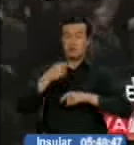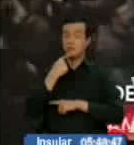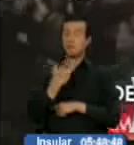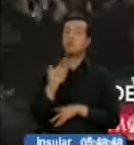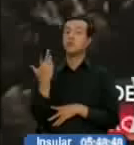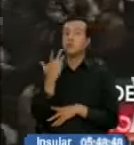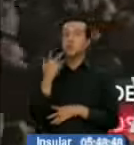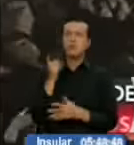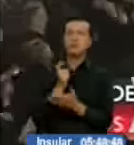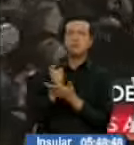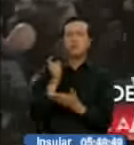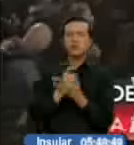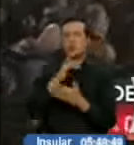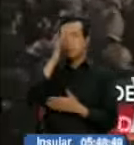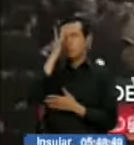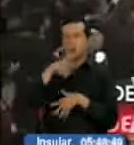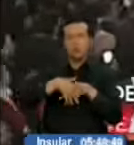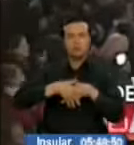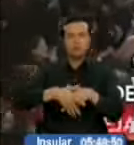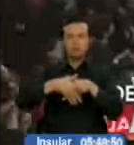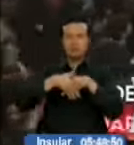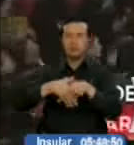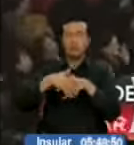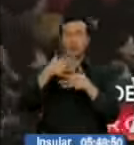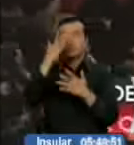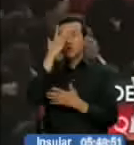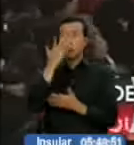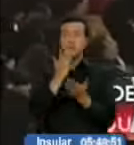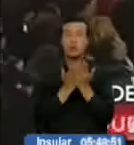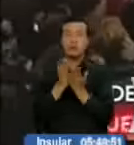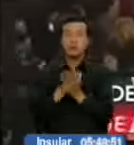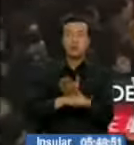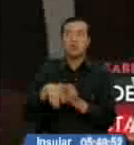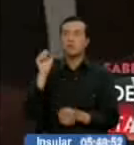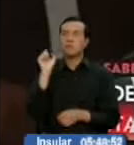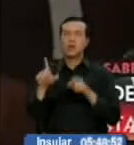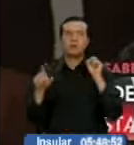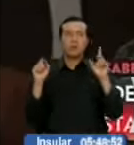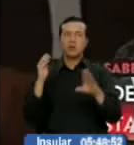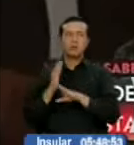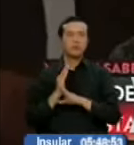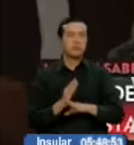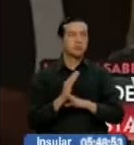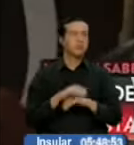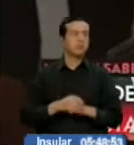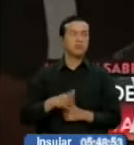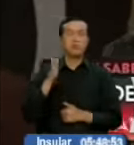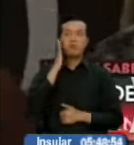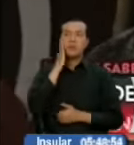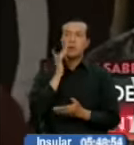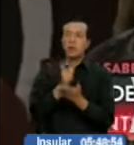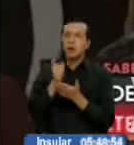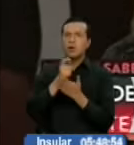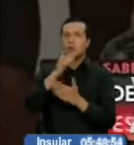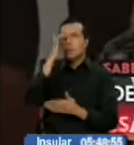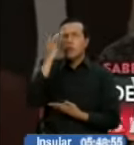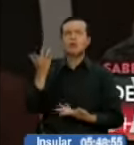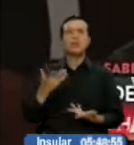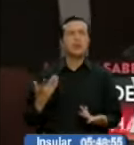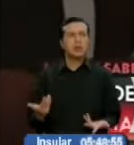que esta persecución obedece a las protestas generadas por el incremento de los servicios básicos. Atacan a las madres porque quieren